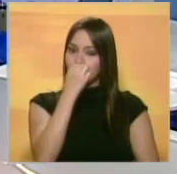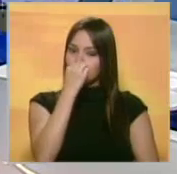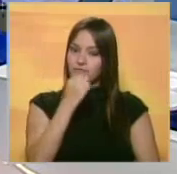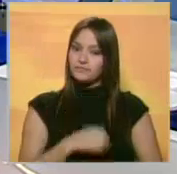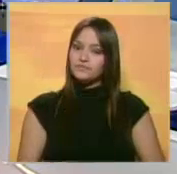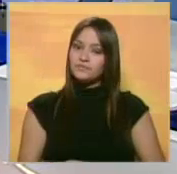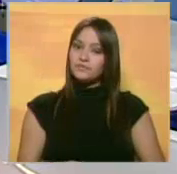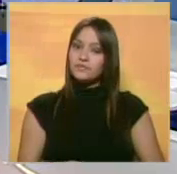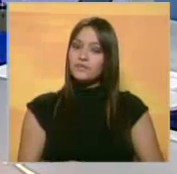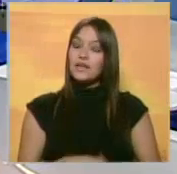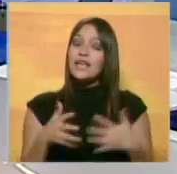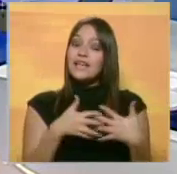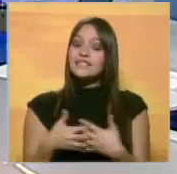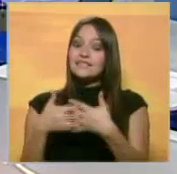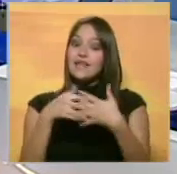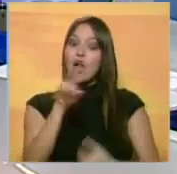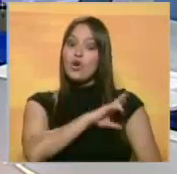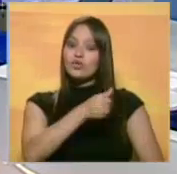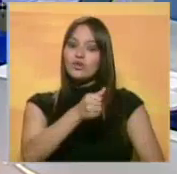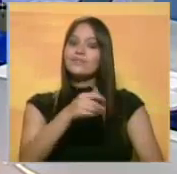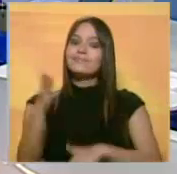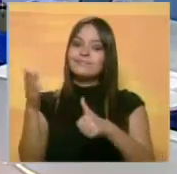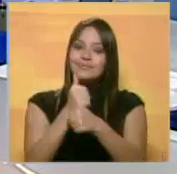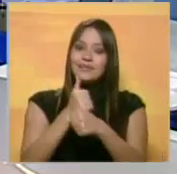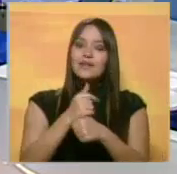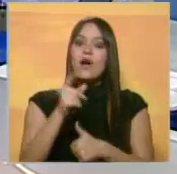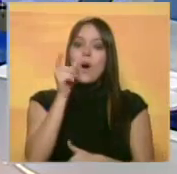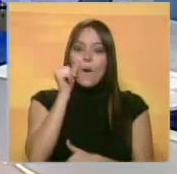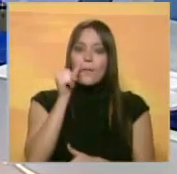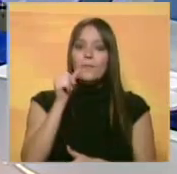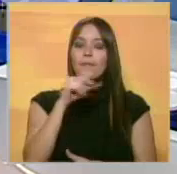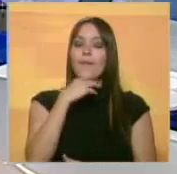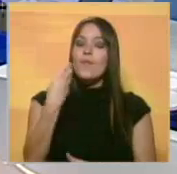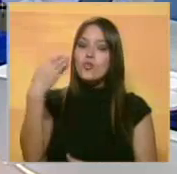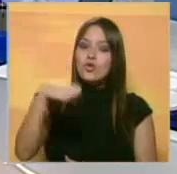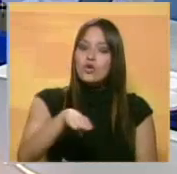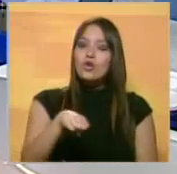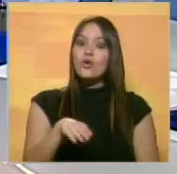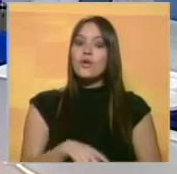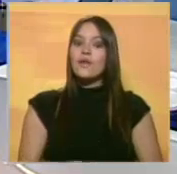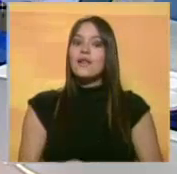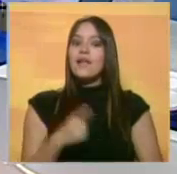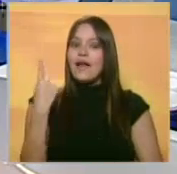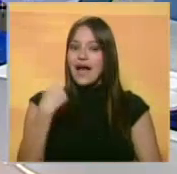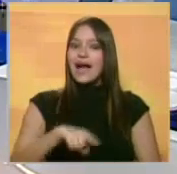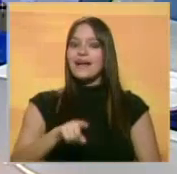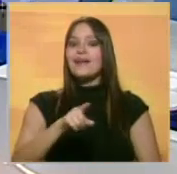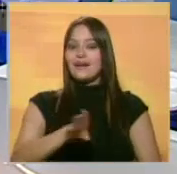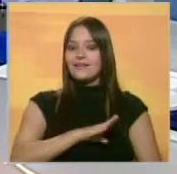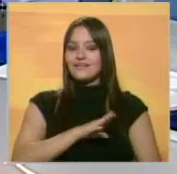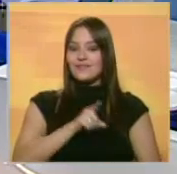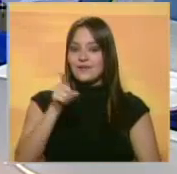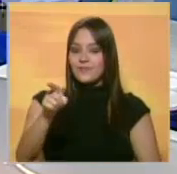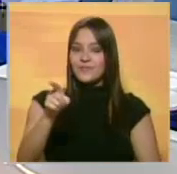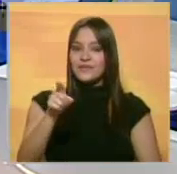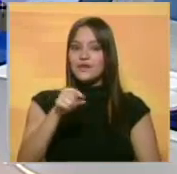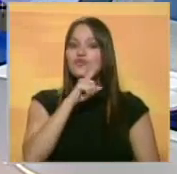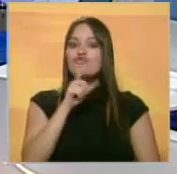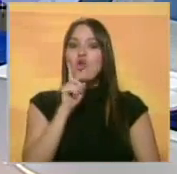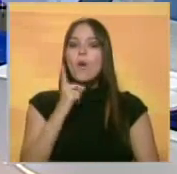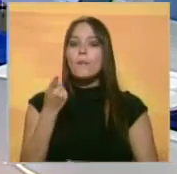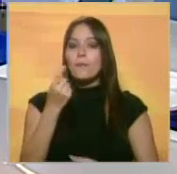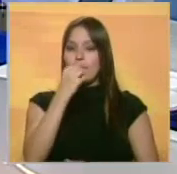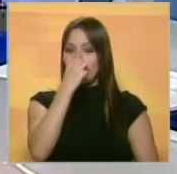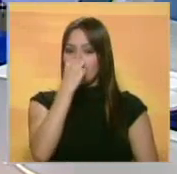en Estados Unidos las autoridades identificaron El cadáver del autor de la masacre en un templo sijista de Wisconsin como W Michael